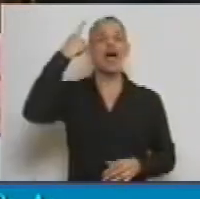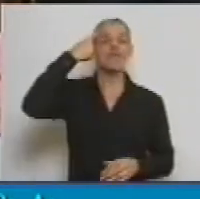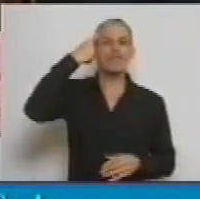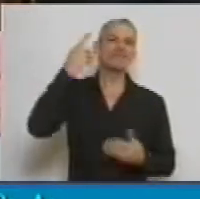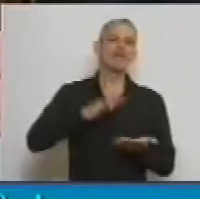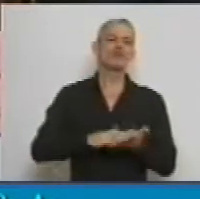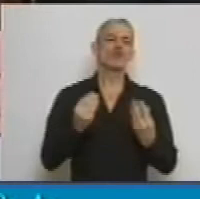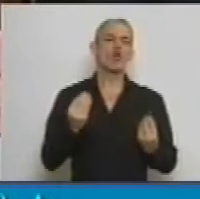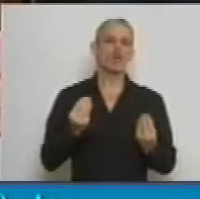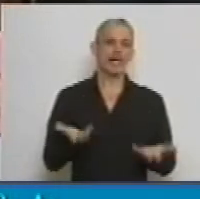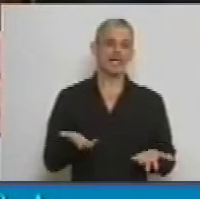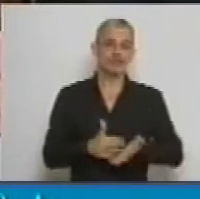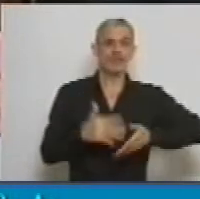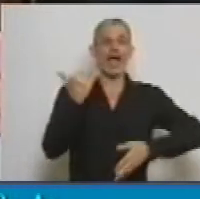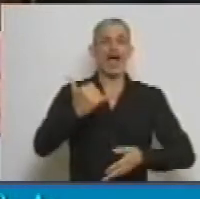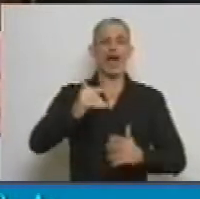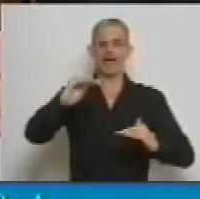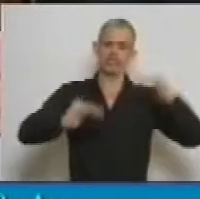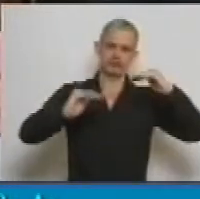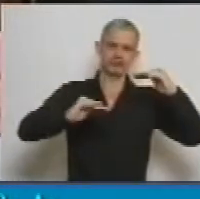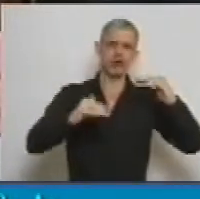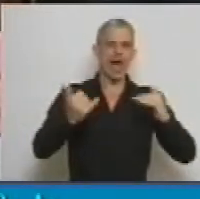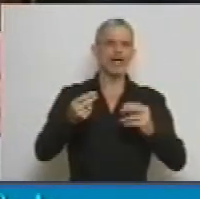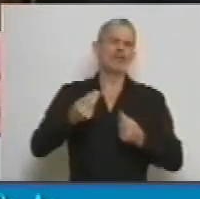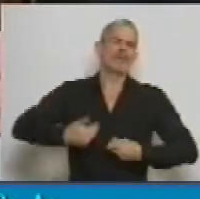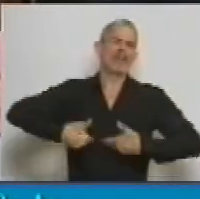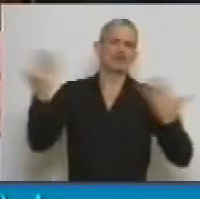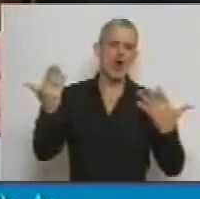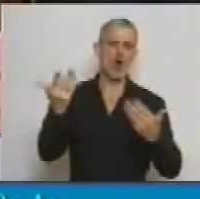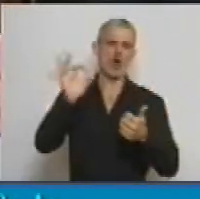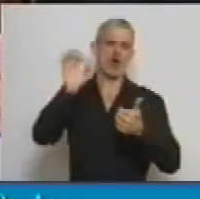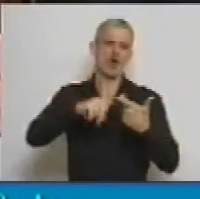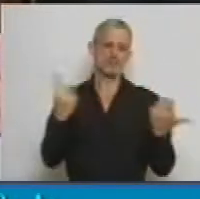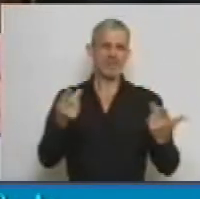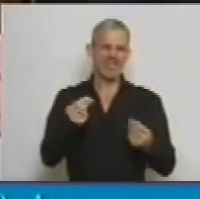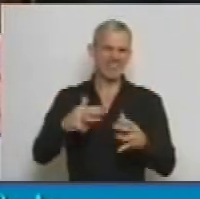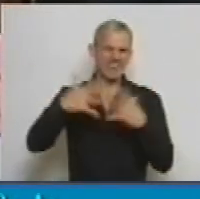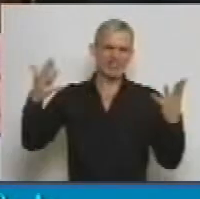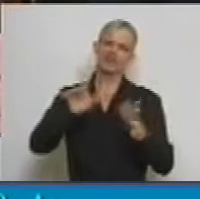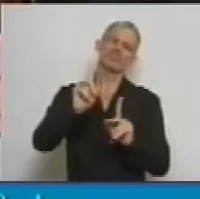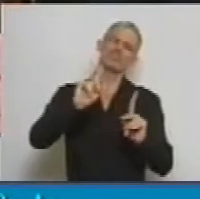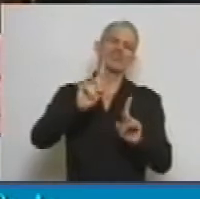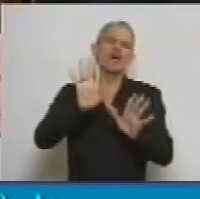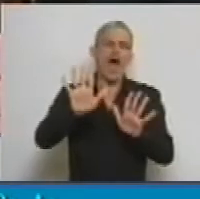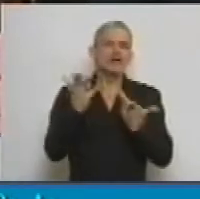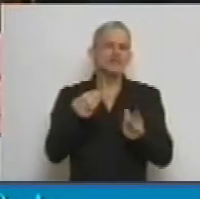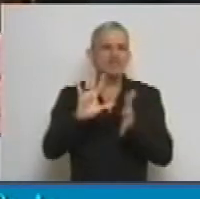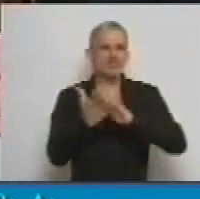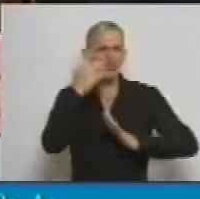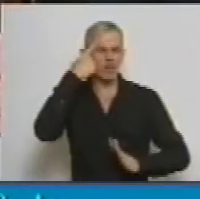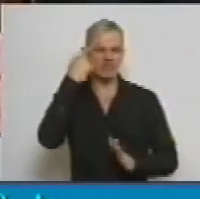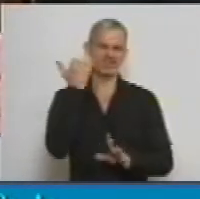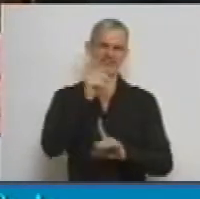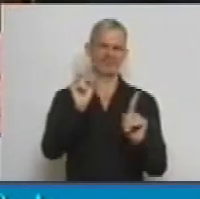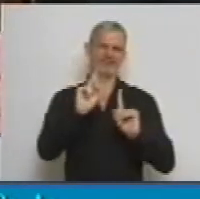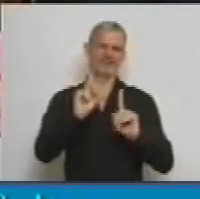Pensar que porque hay desequilibrio fiscal hay inflación, además de ser atrasado, digamos, del